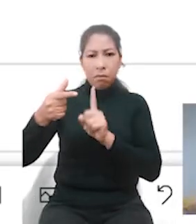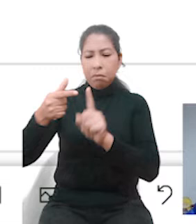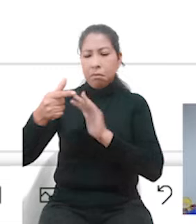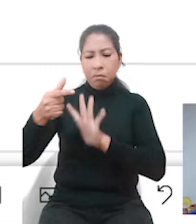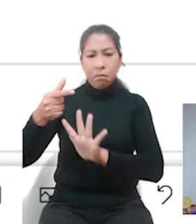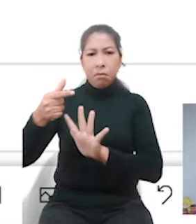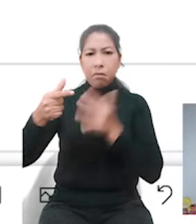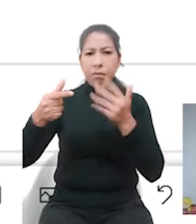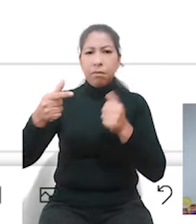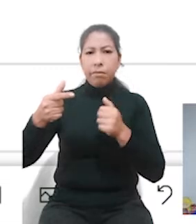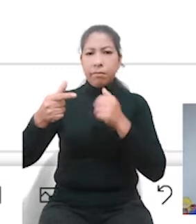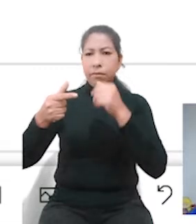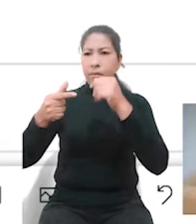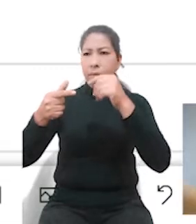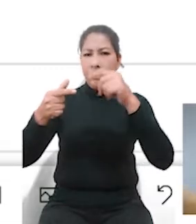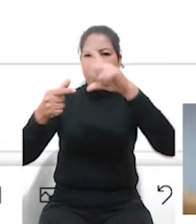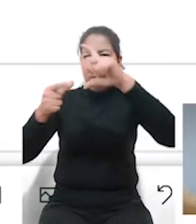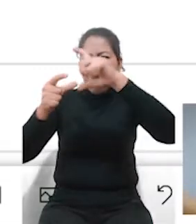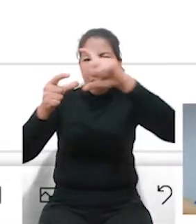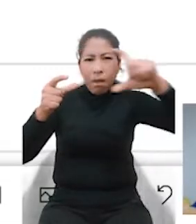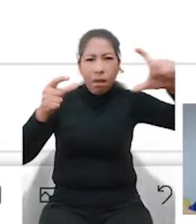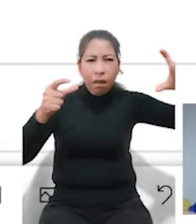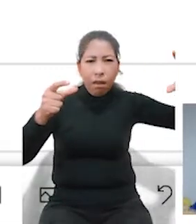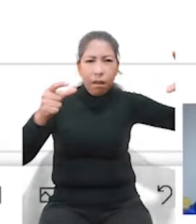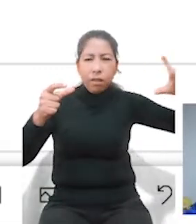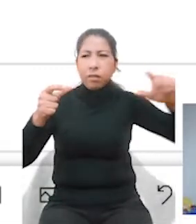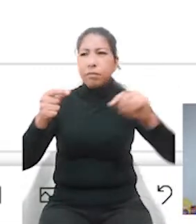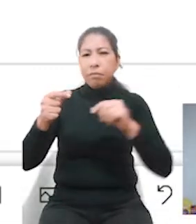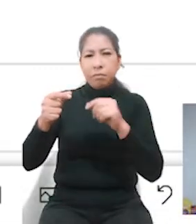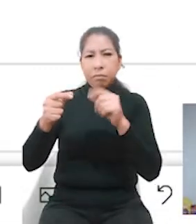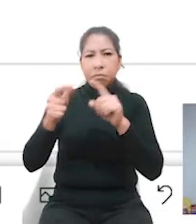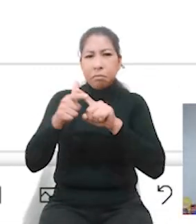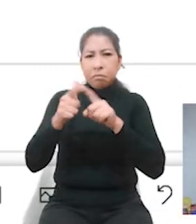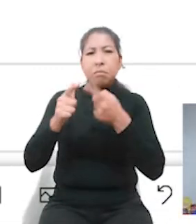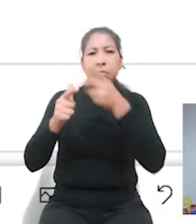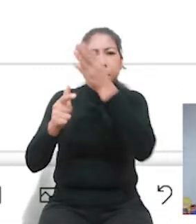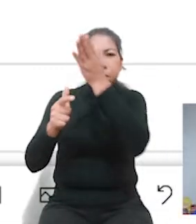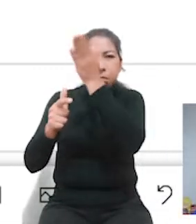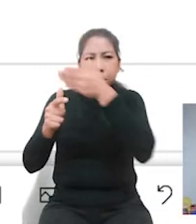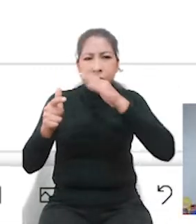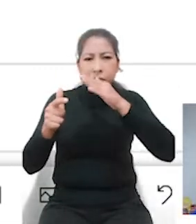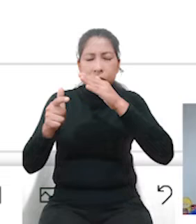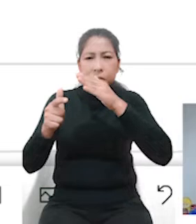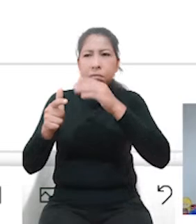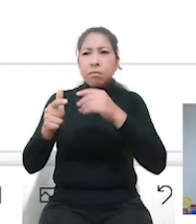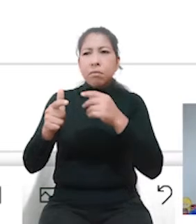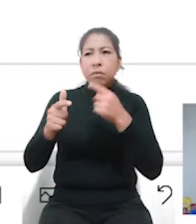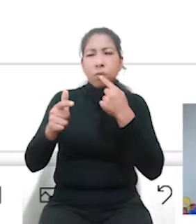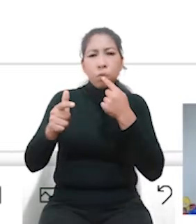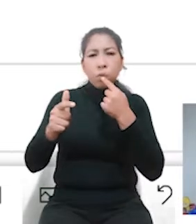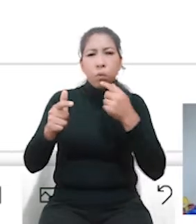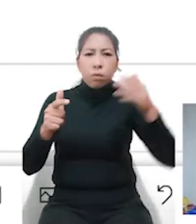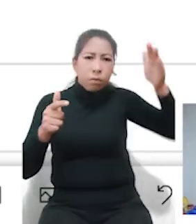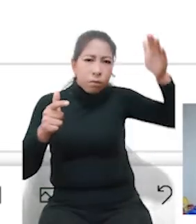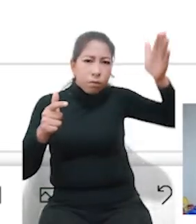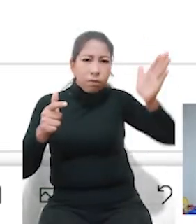base 1/5 de la expresión que inicia con el paréntesis que se abre a continuación de la